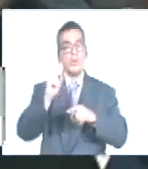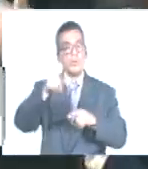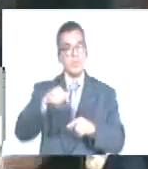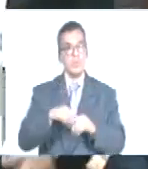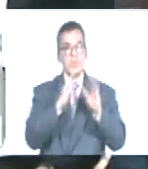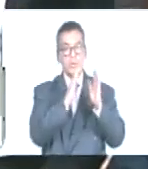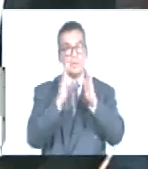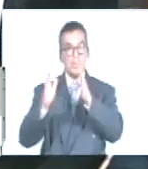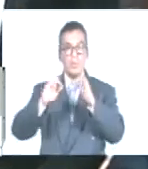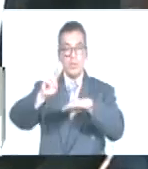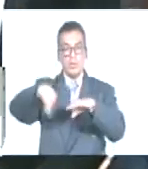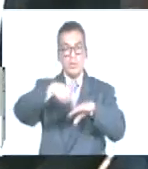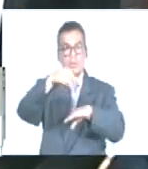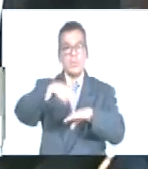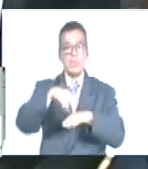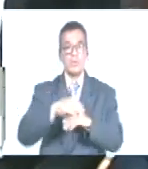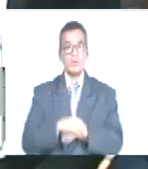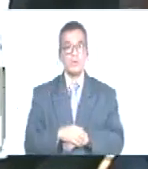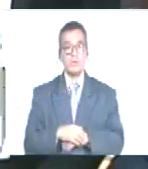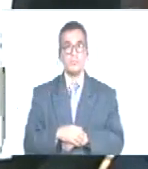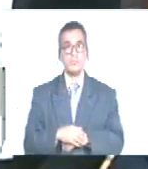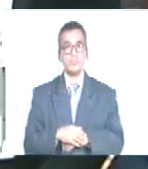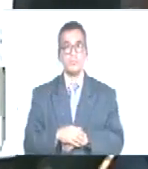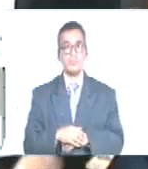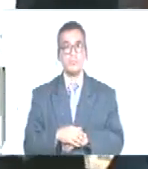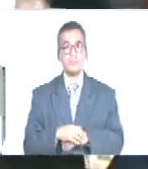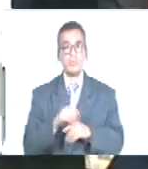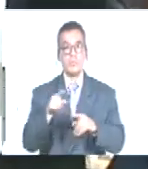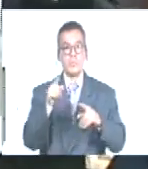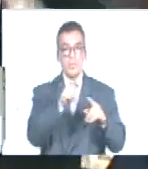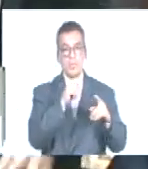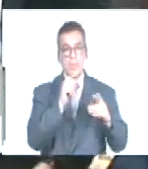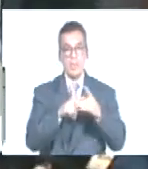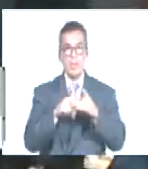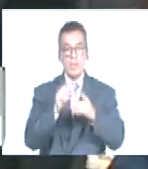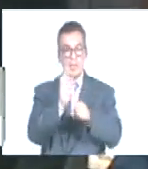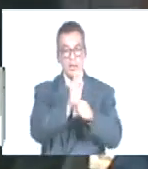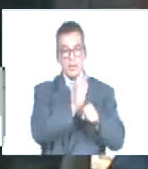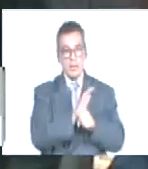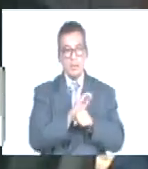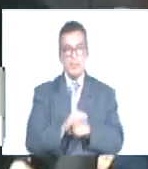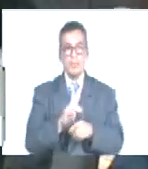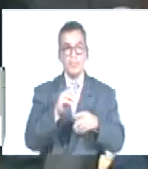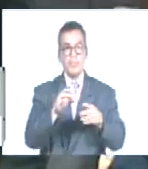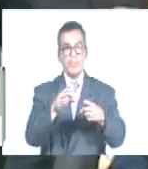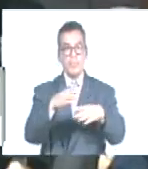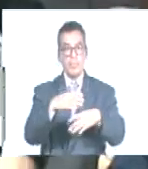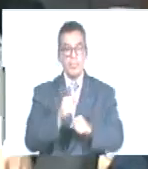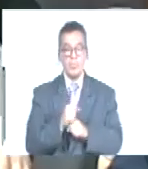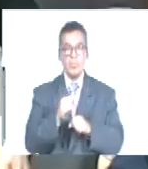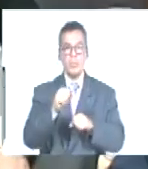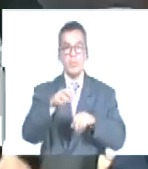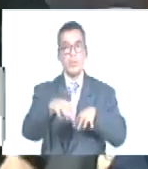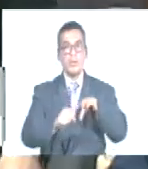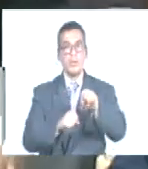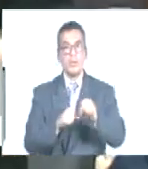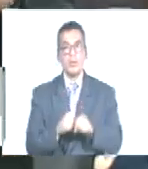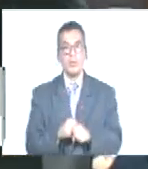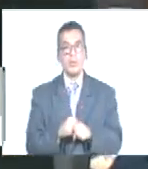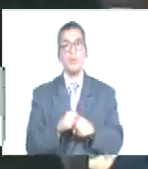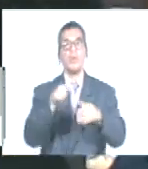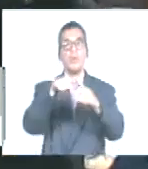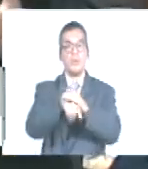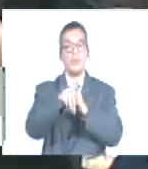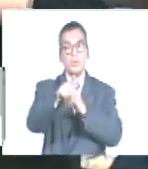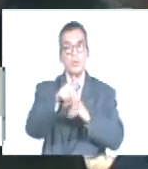de organizaciones nacionales sin fines de lucro, la protección, adopción e